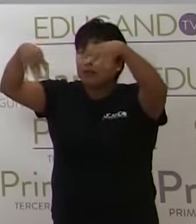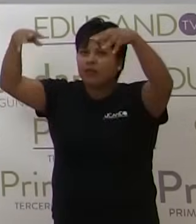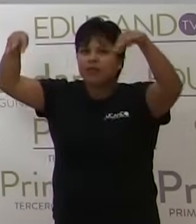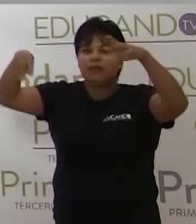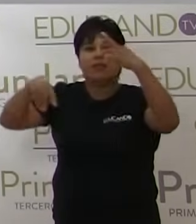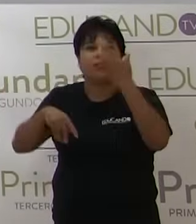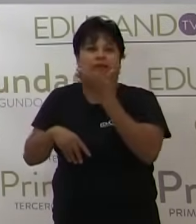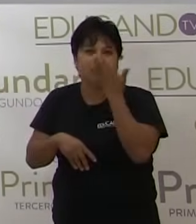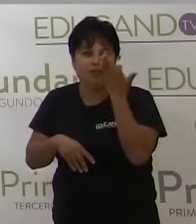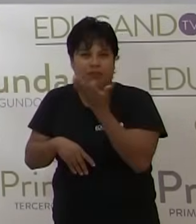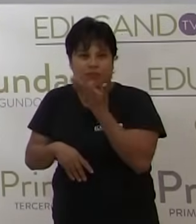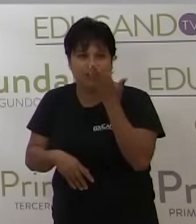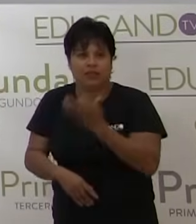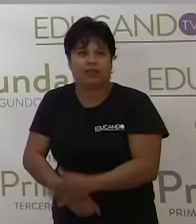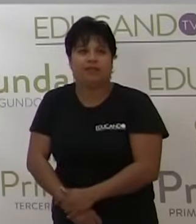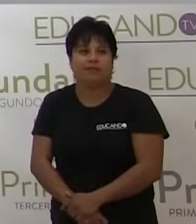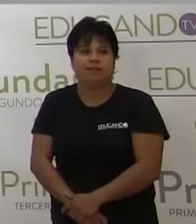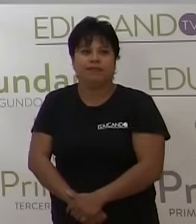guirnaldas